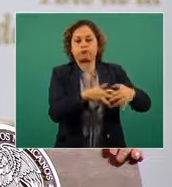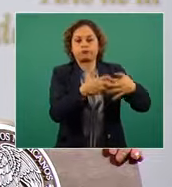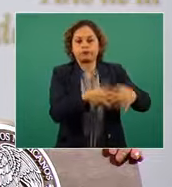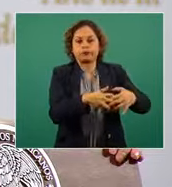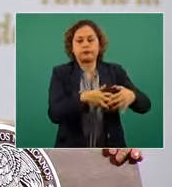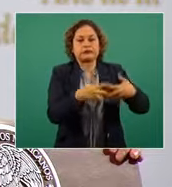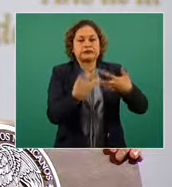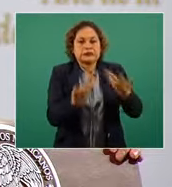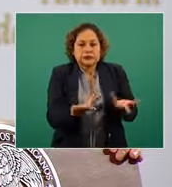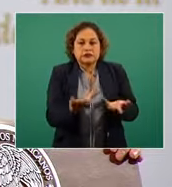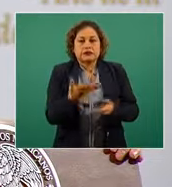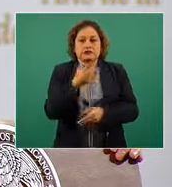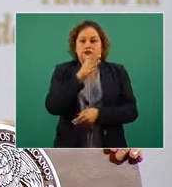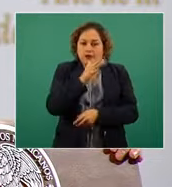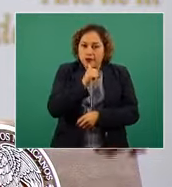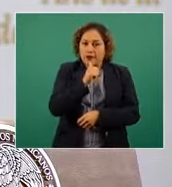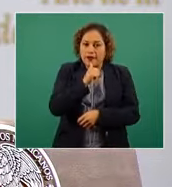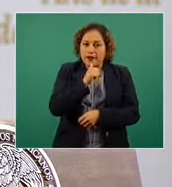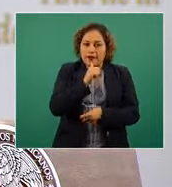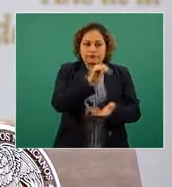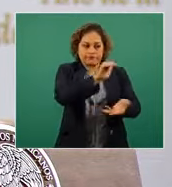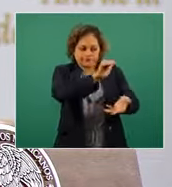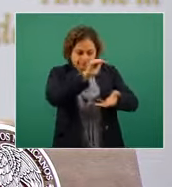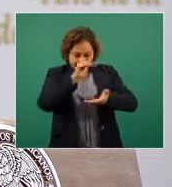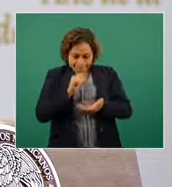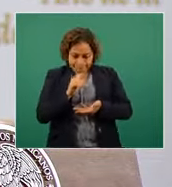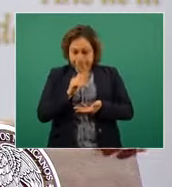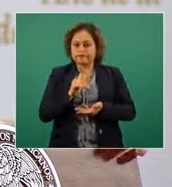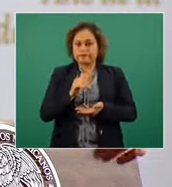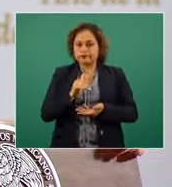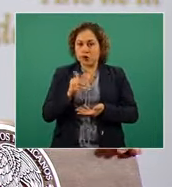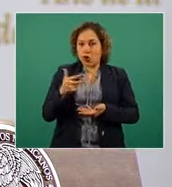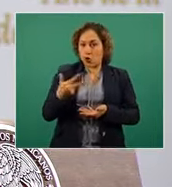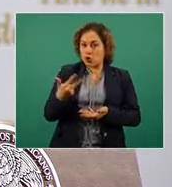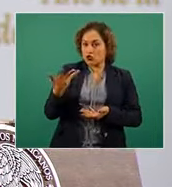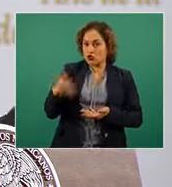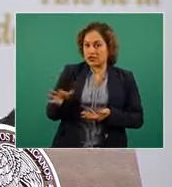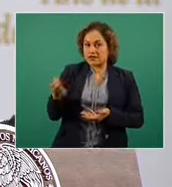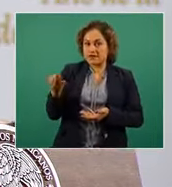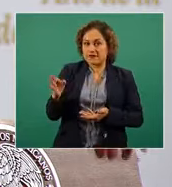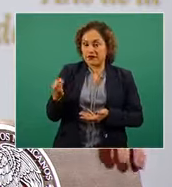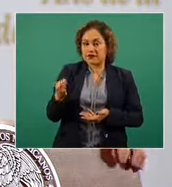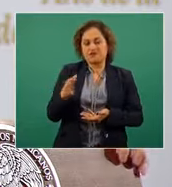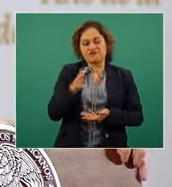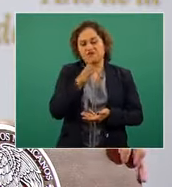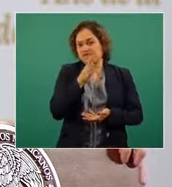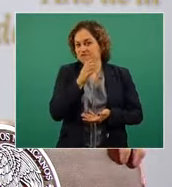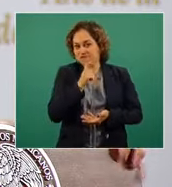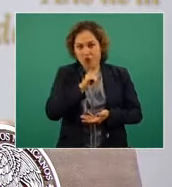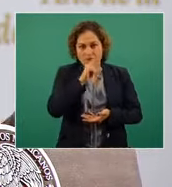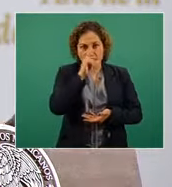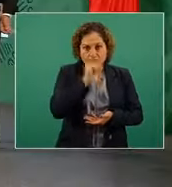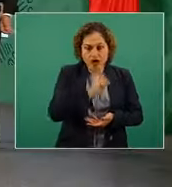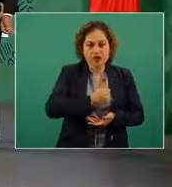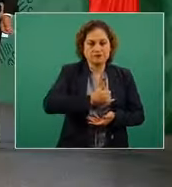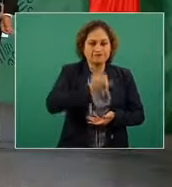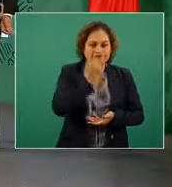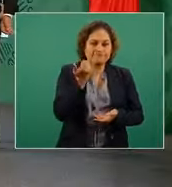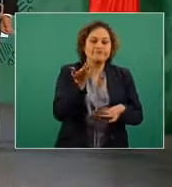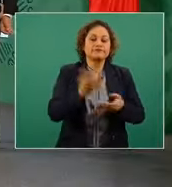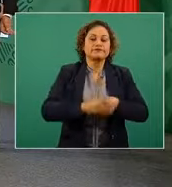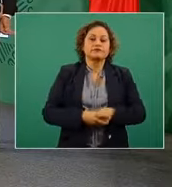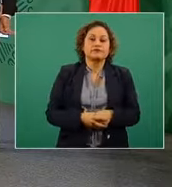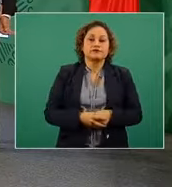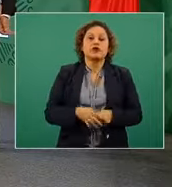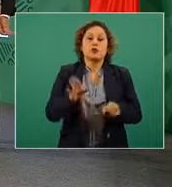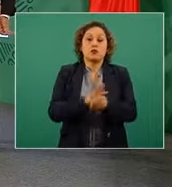no se pudo adelantar la recepción al 8 o 10 de febrero. Y como consecuencia de ello,